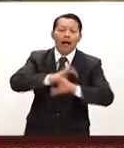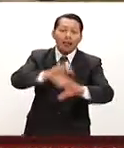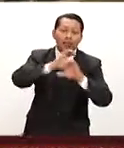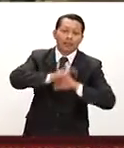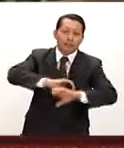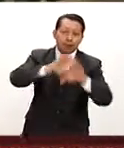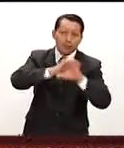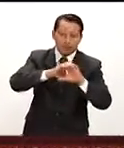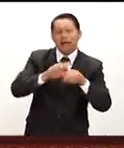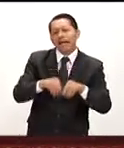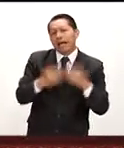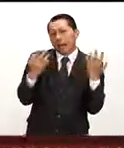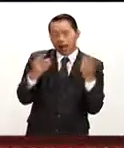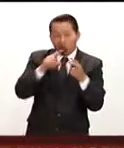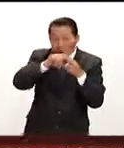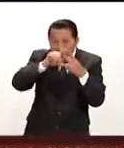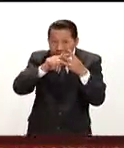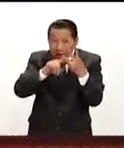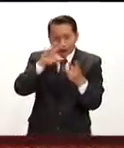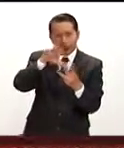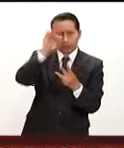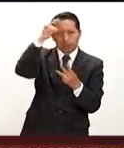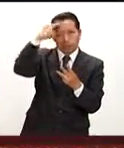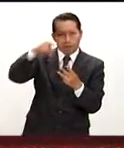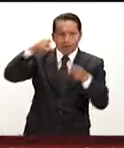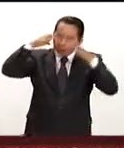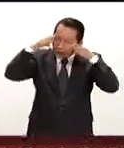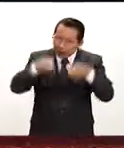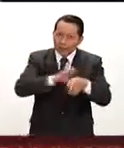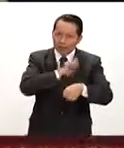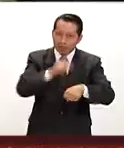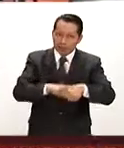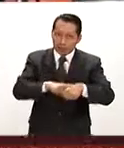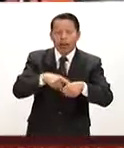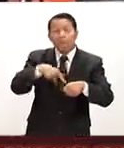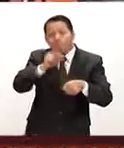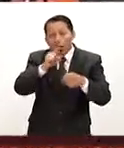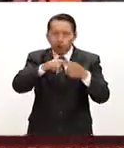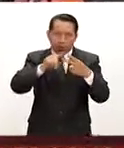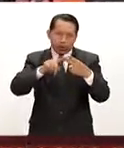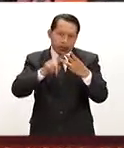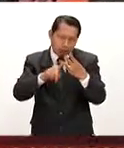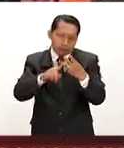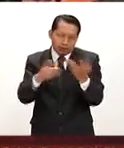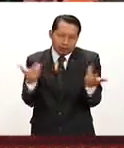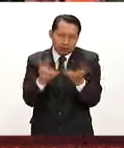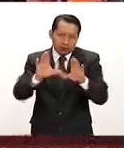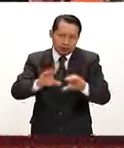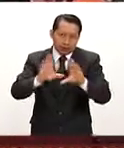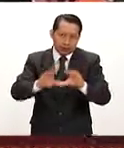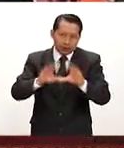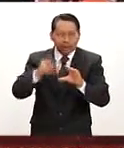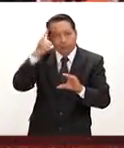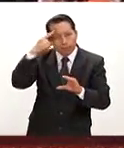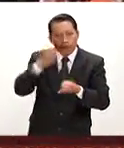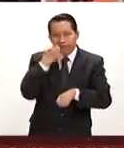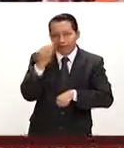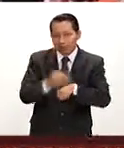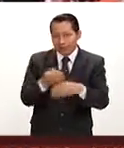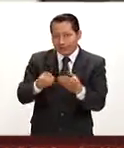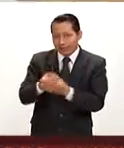que especializar en una de las 3, pero las 3 abarcan el programa de tal manera que un estudiante